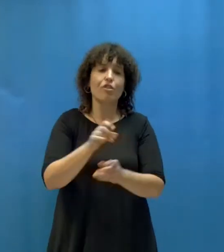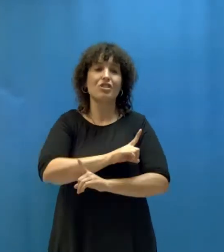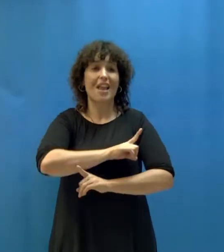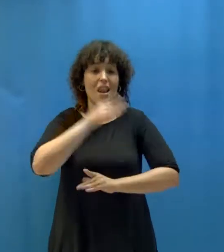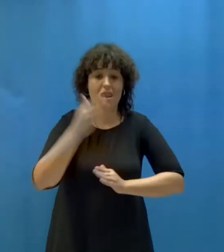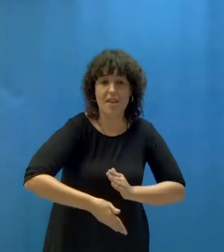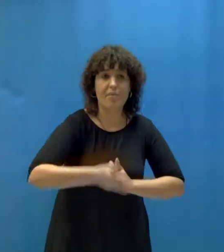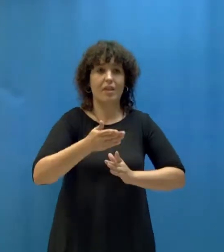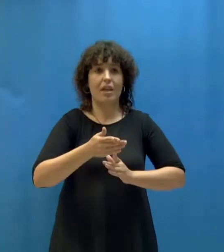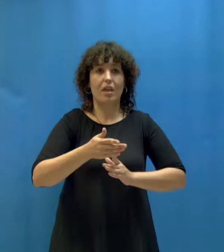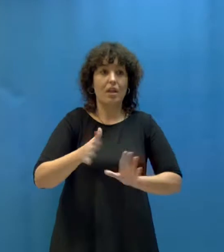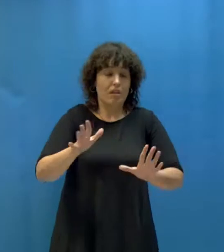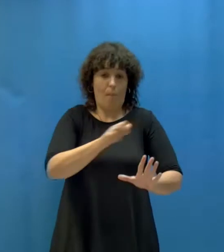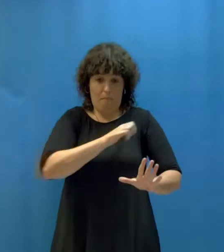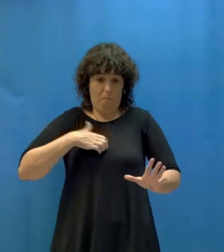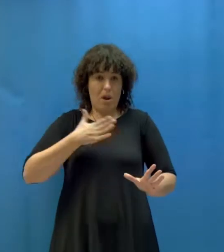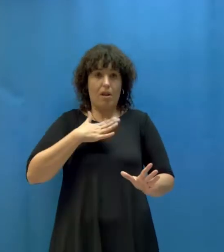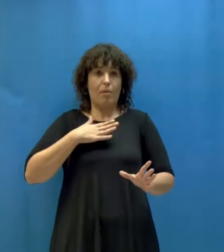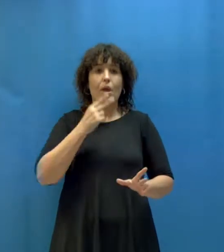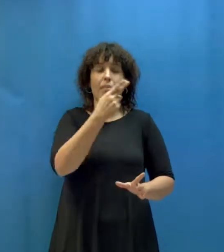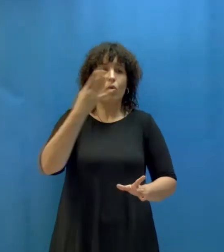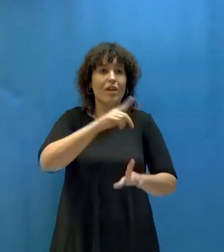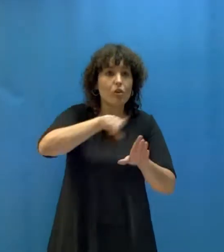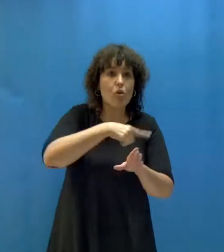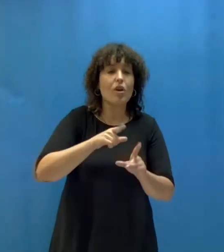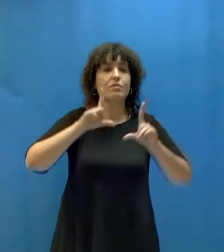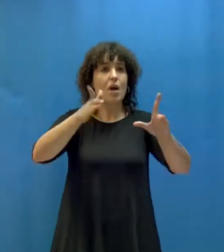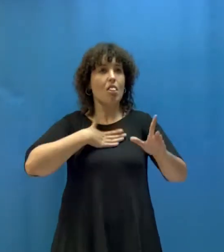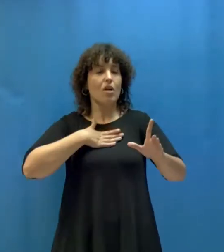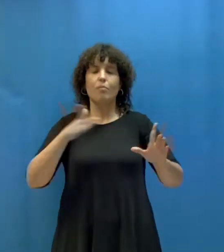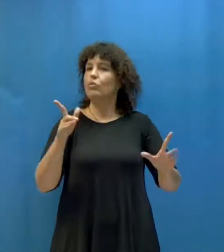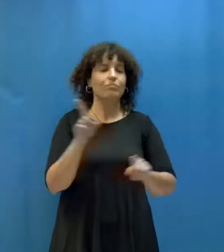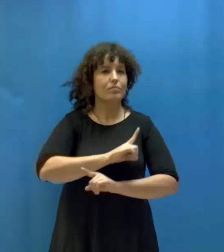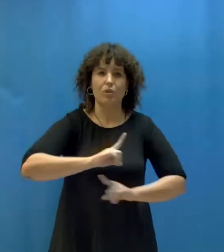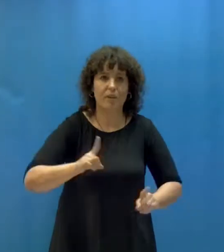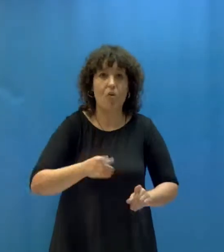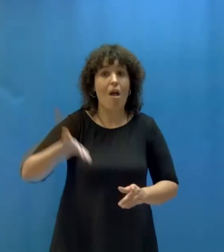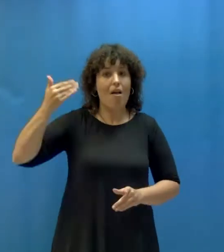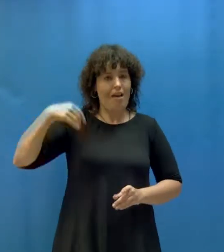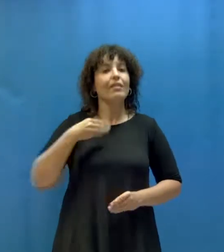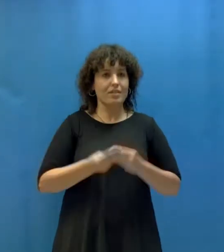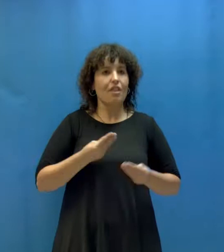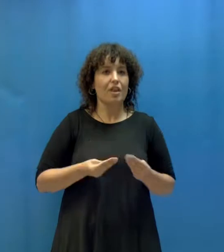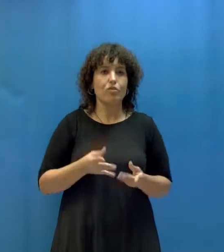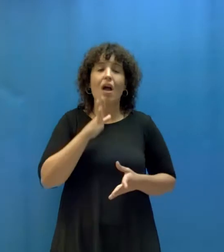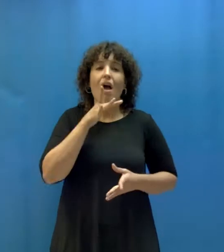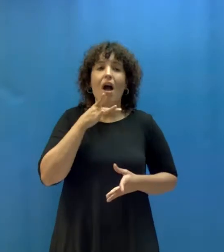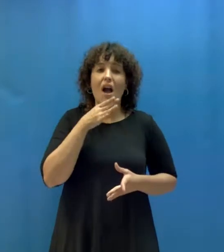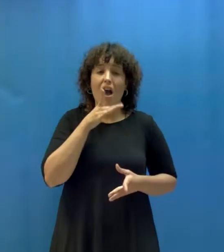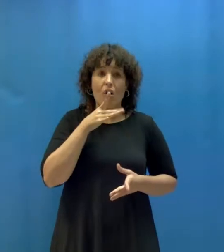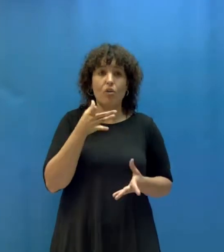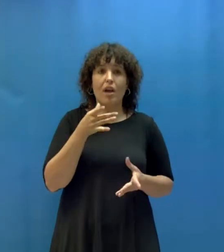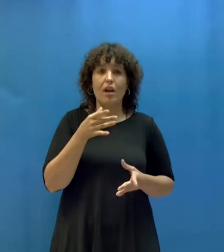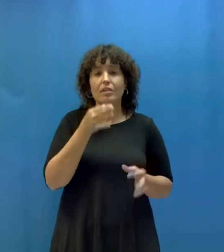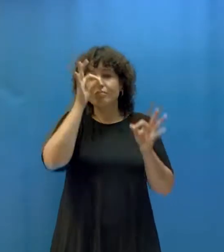para uso exclusivo permanente, el de 24 horas, como sí se podía con la anterior ordenanza. Ahora se les deriva al denominado vado